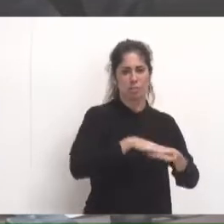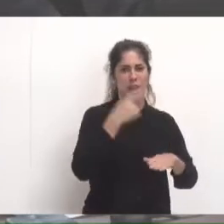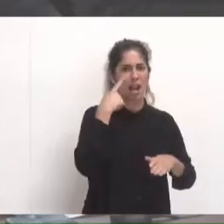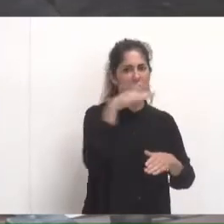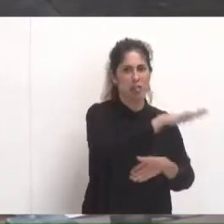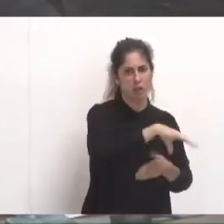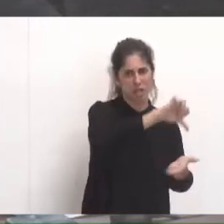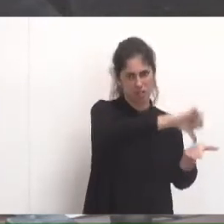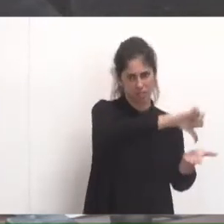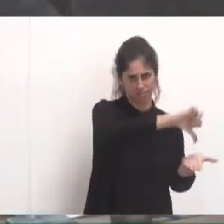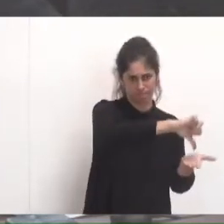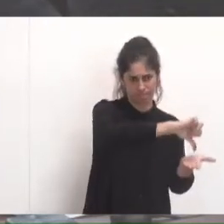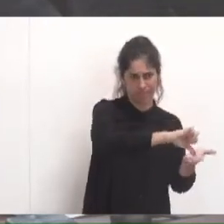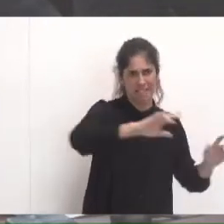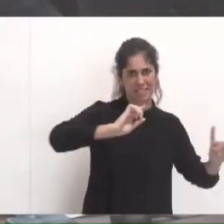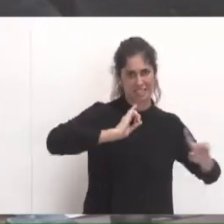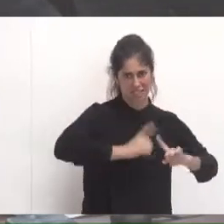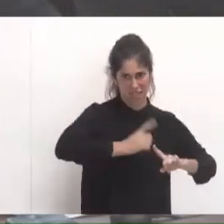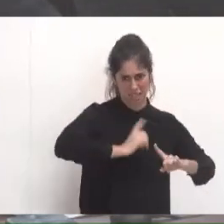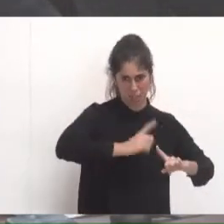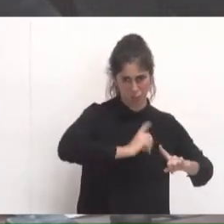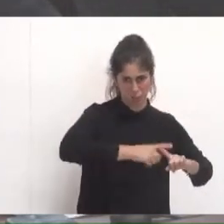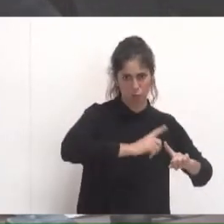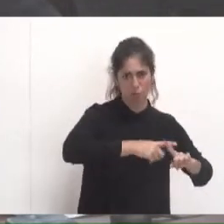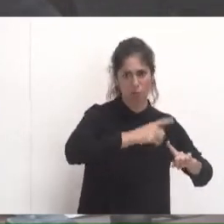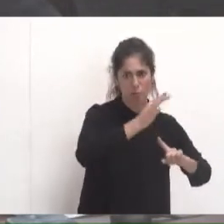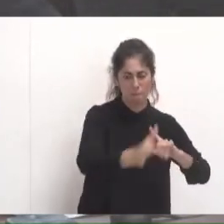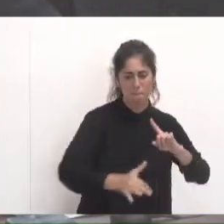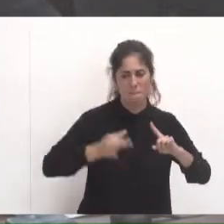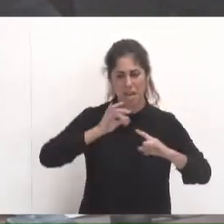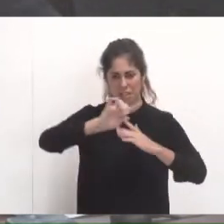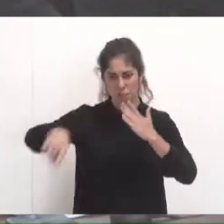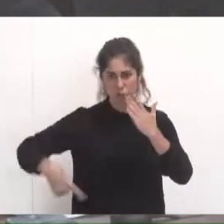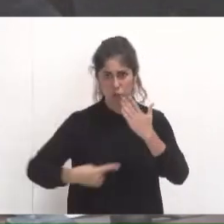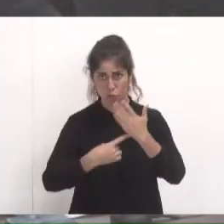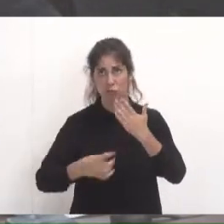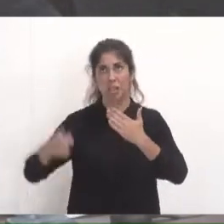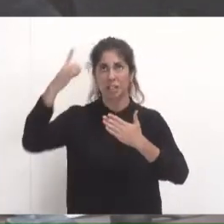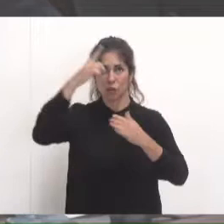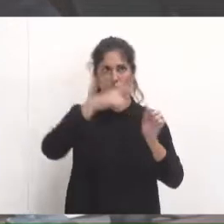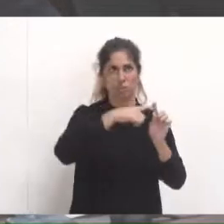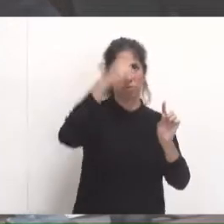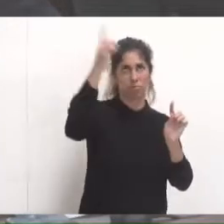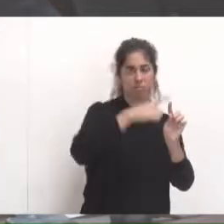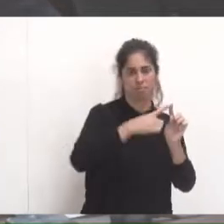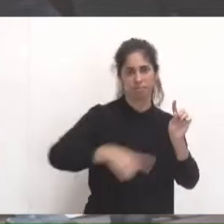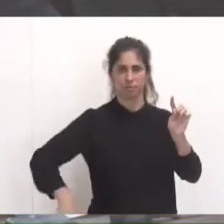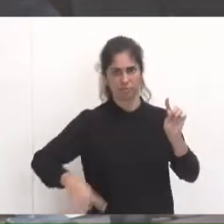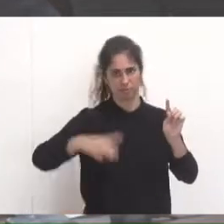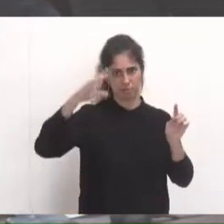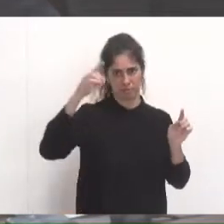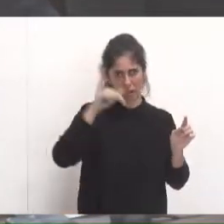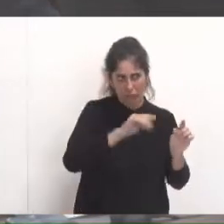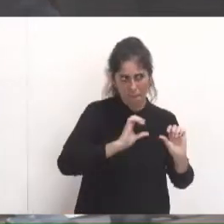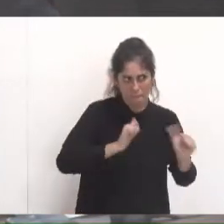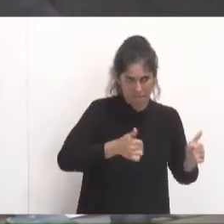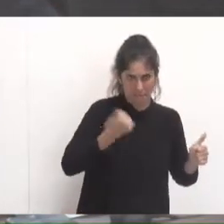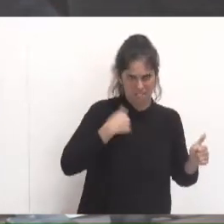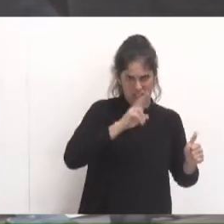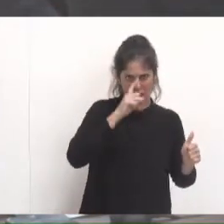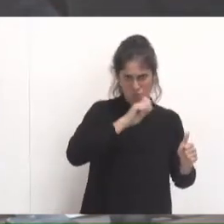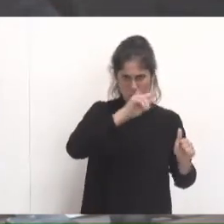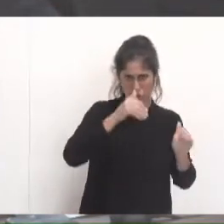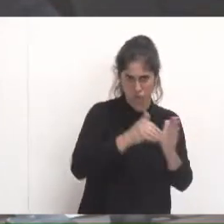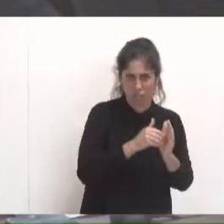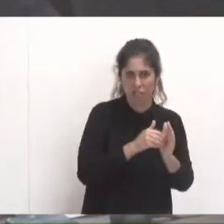metropolitana de Santa Cruz de Tenerife con el sur y con el norte. Por tanto, ahí ya se contempló, pero después se